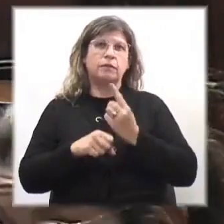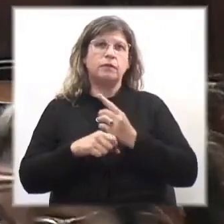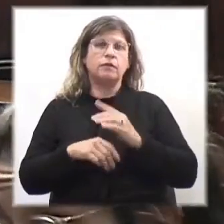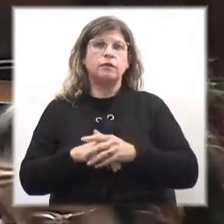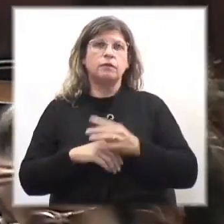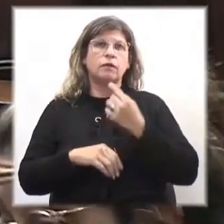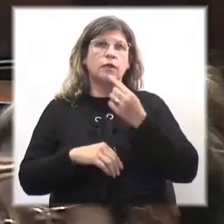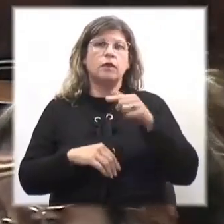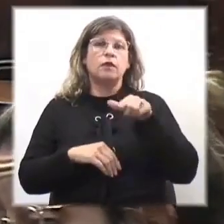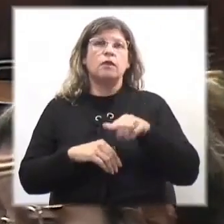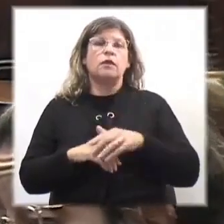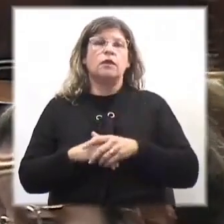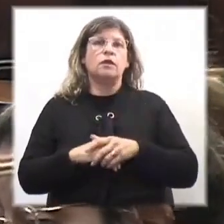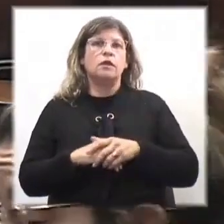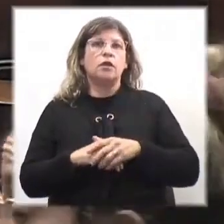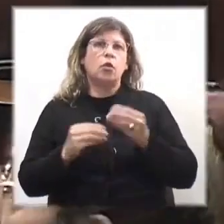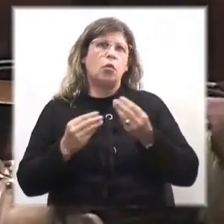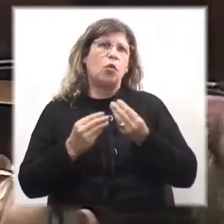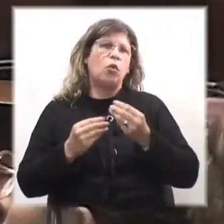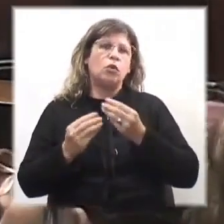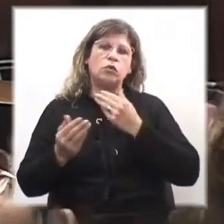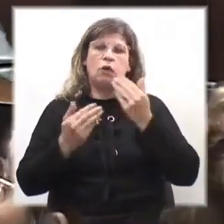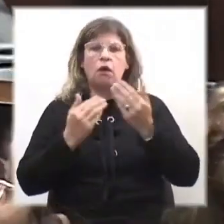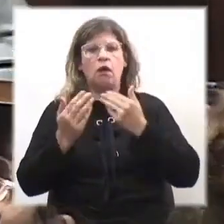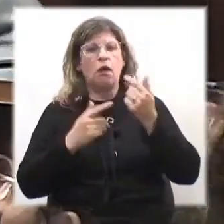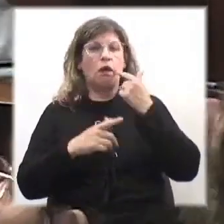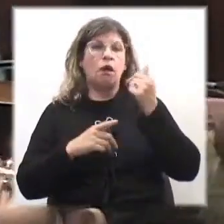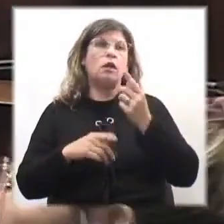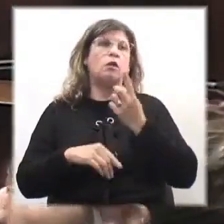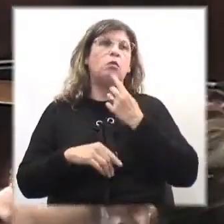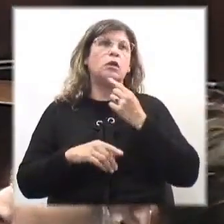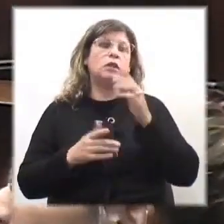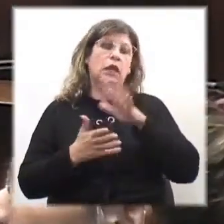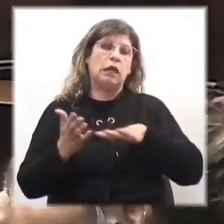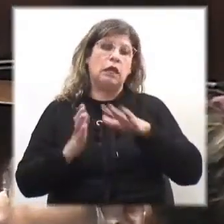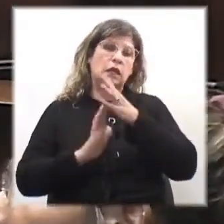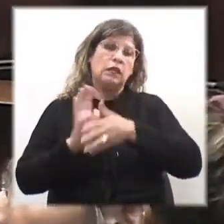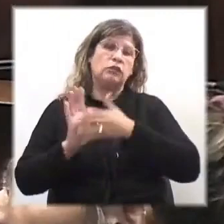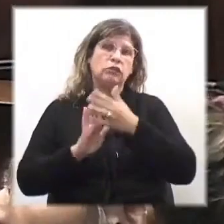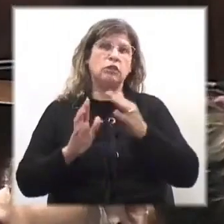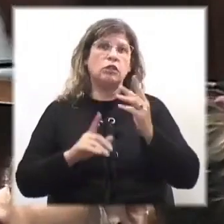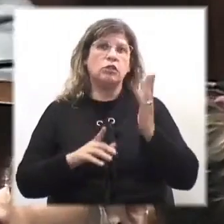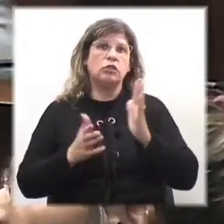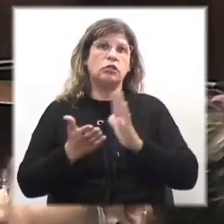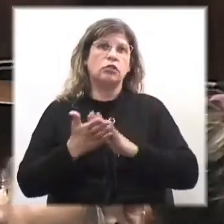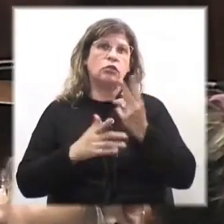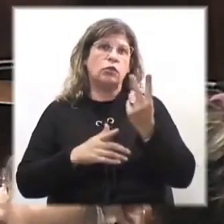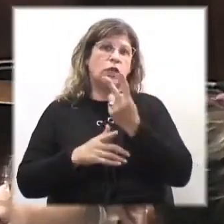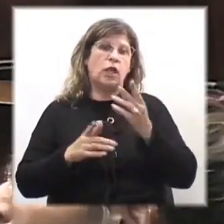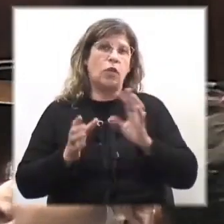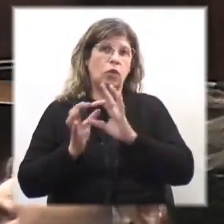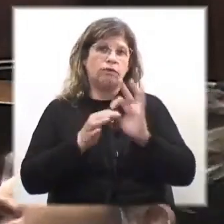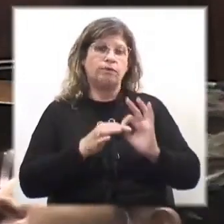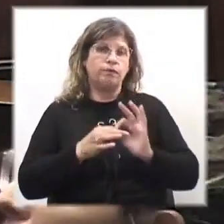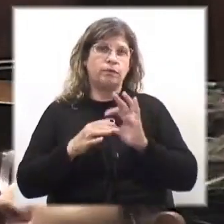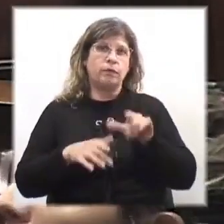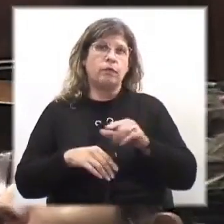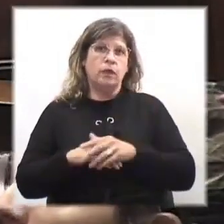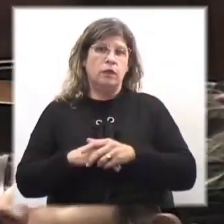señor presidente decir que mucho se hablan en concierto Político Nacional sobre las dos coaliciones políticas instaladas